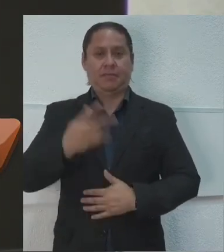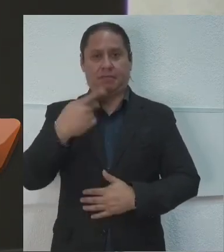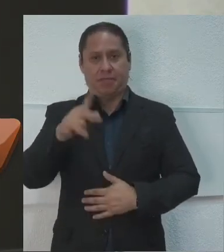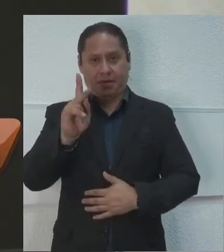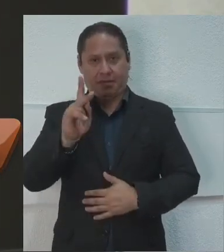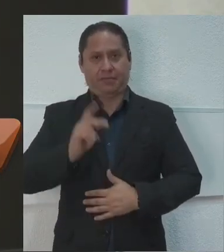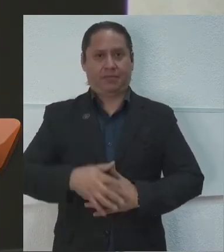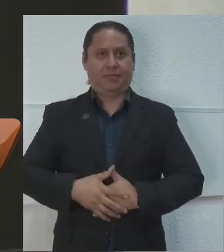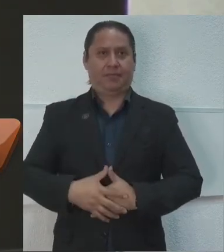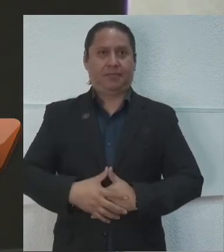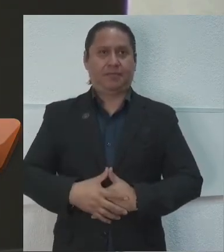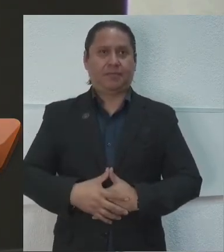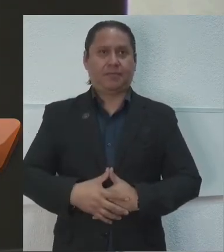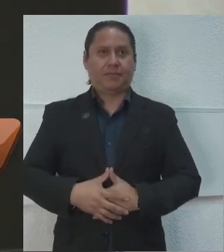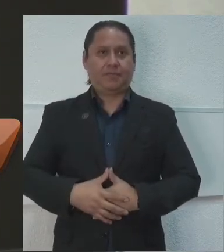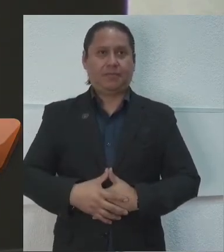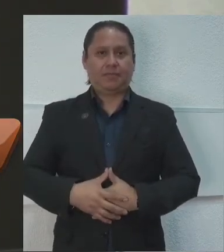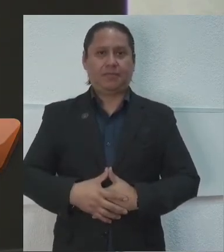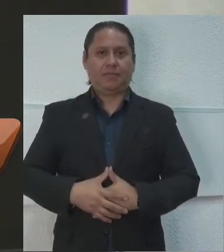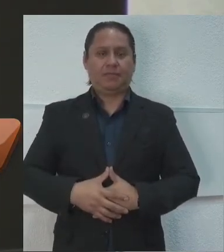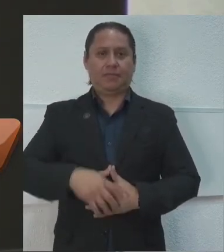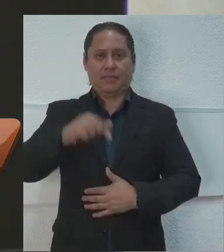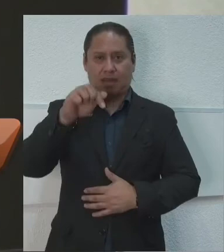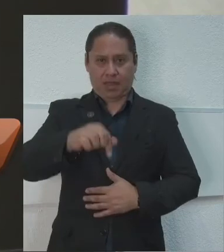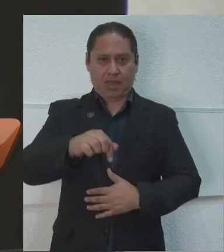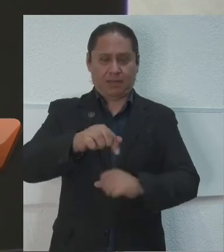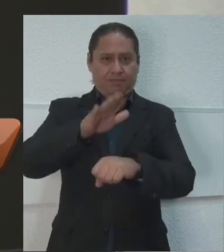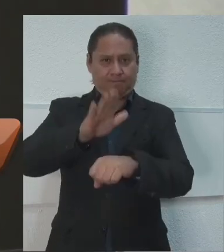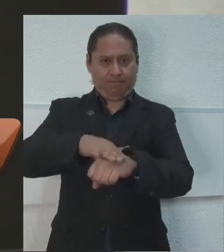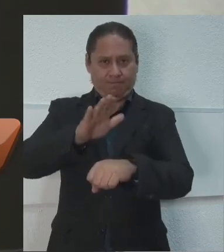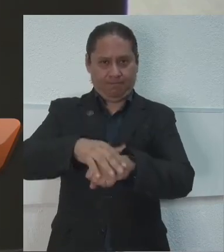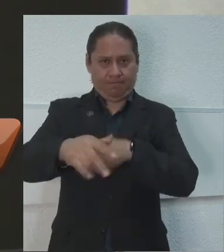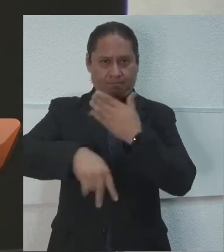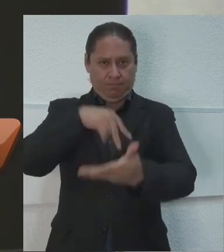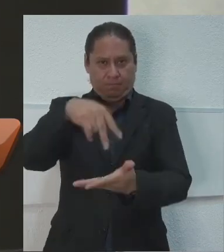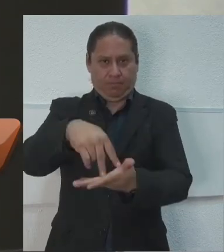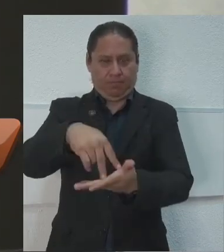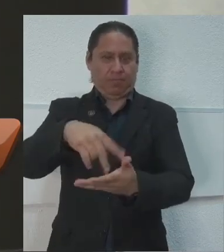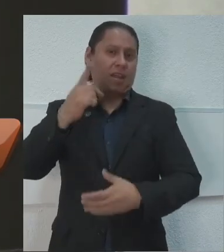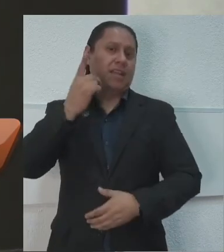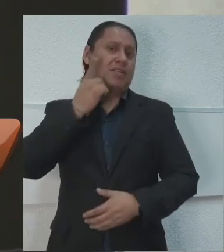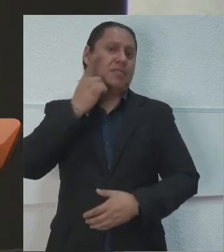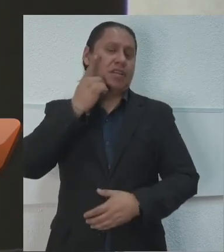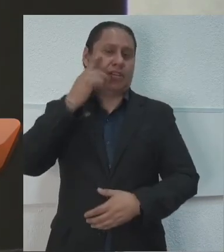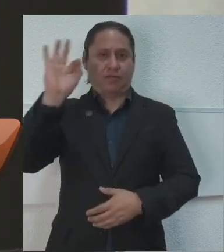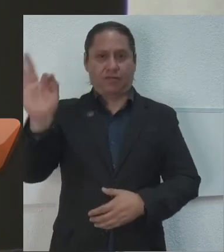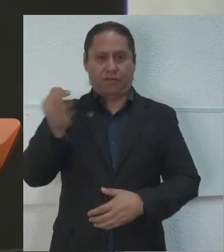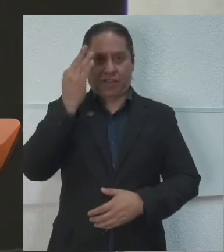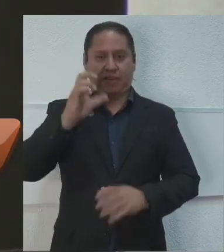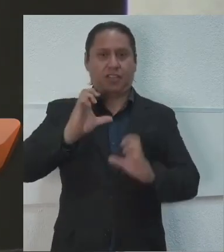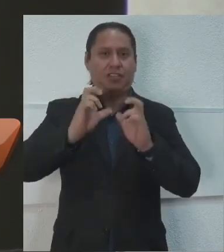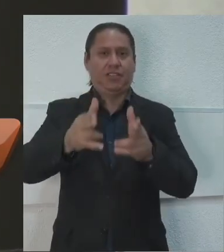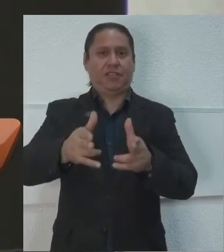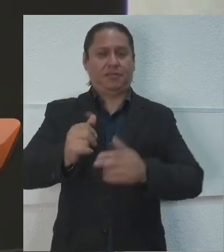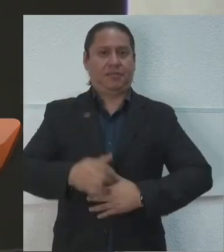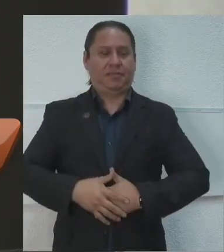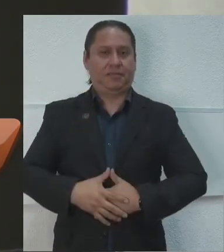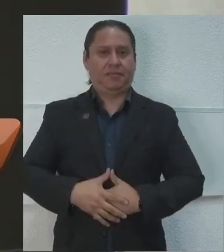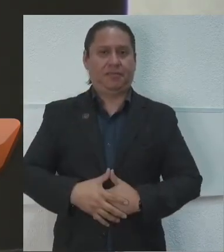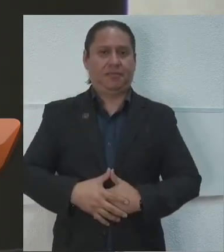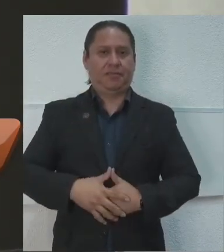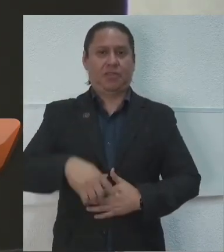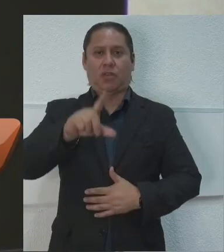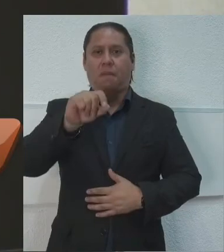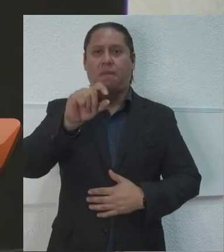embargo, vengo aquí a hacer un llamado a los diputados federales de Chiapas, que